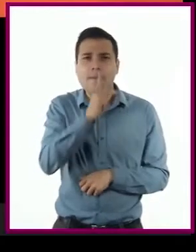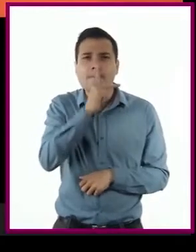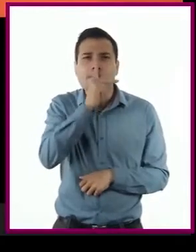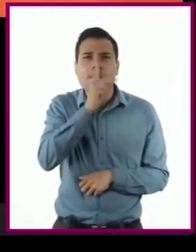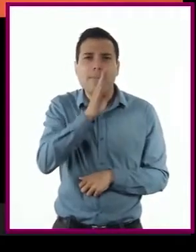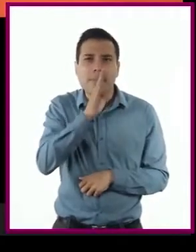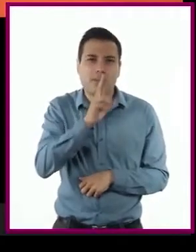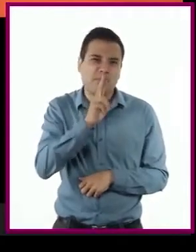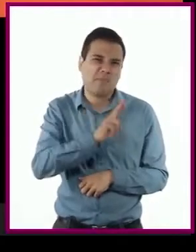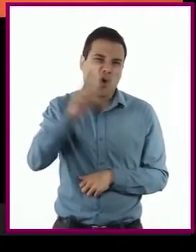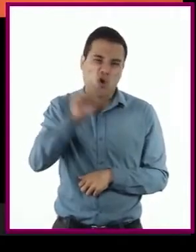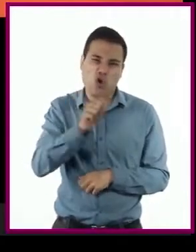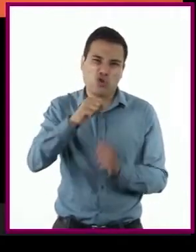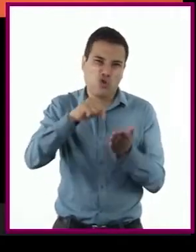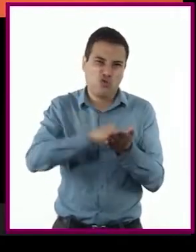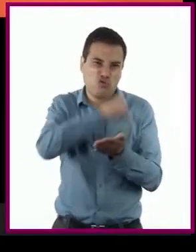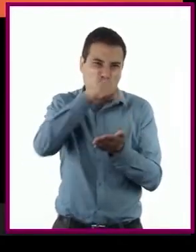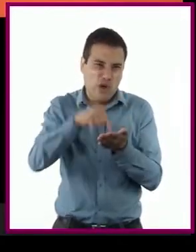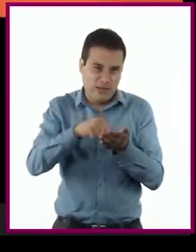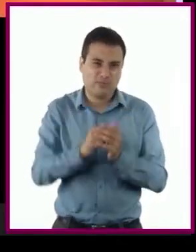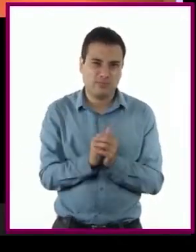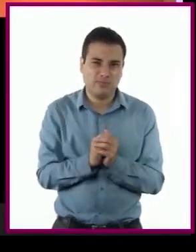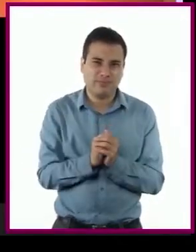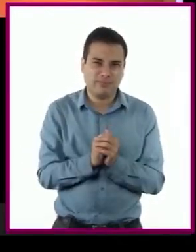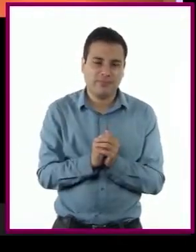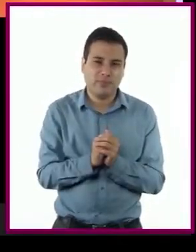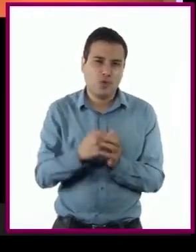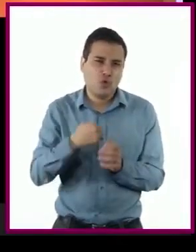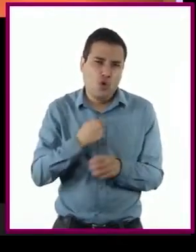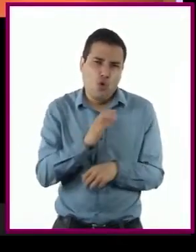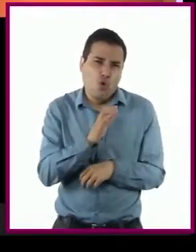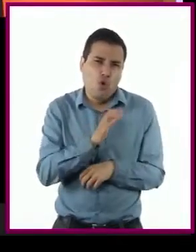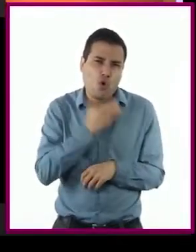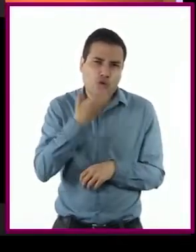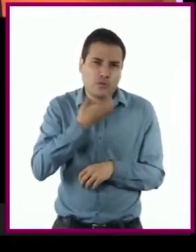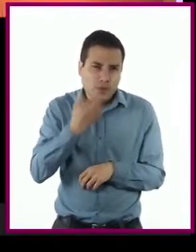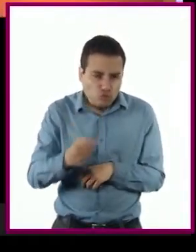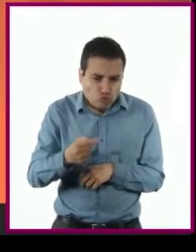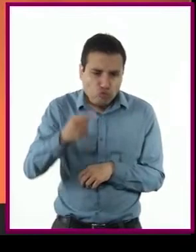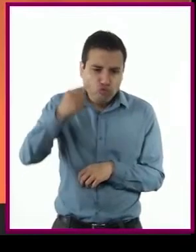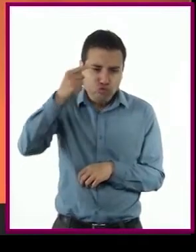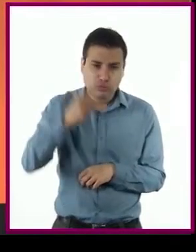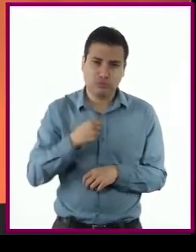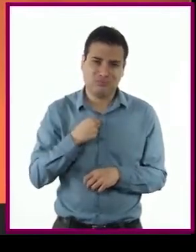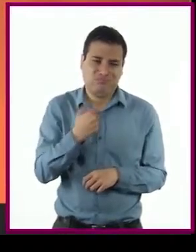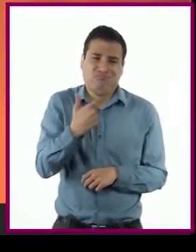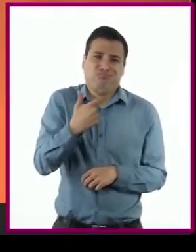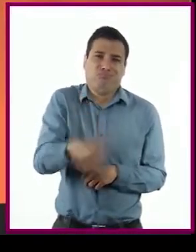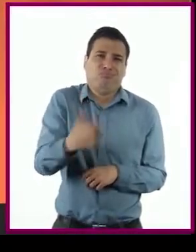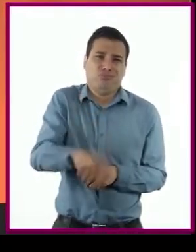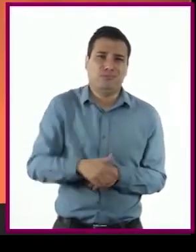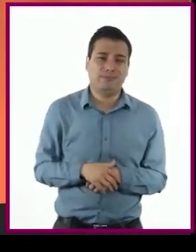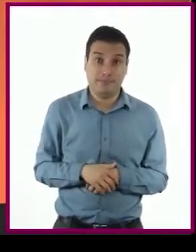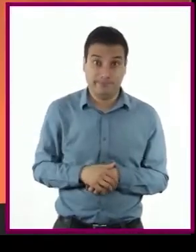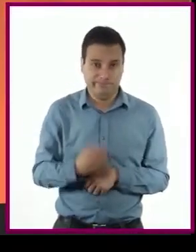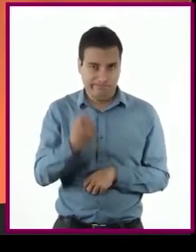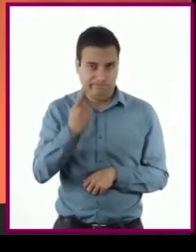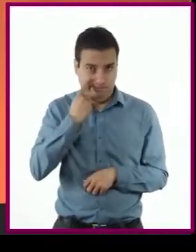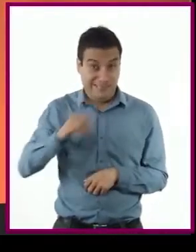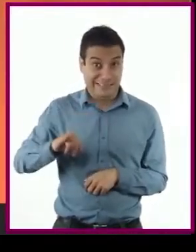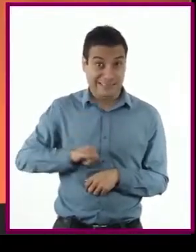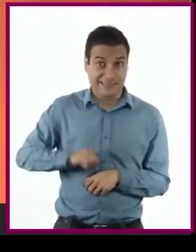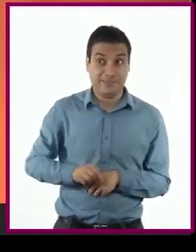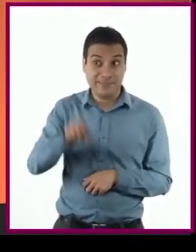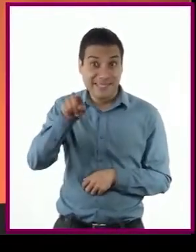más tranquilo, una localidad en la que crecí con muchas comodidades. Como dato curioso, la casa en la